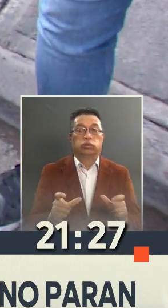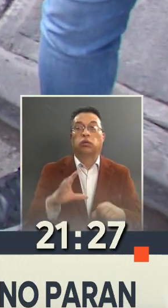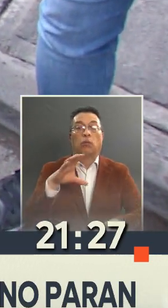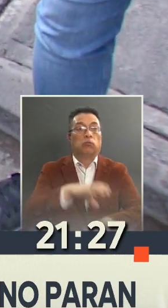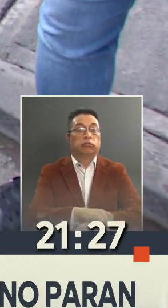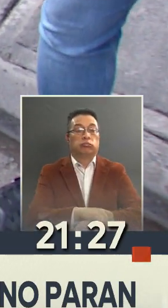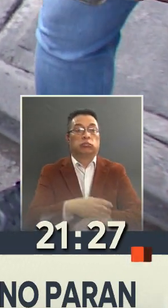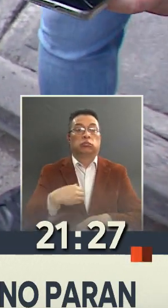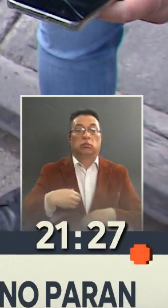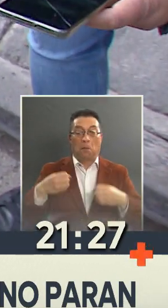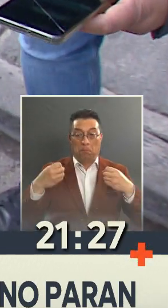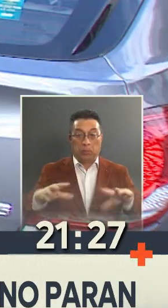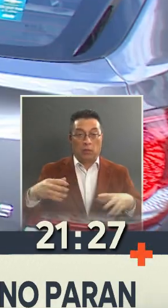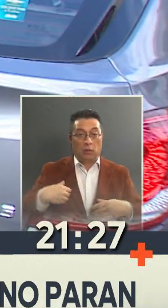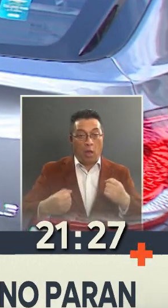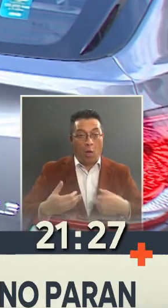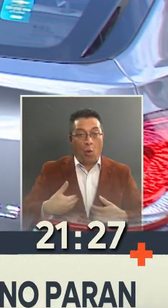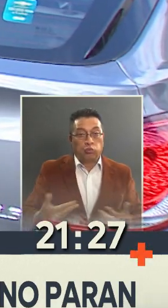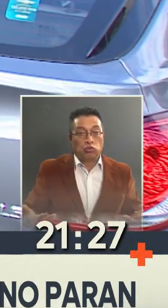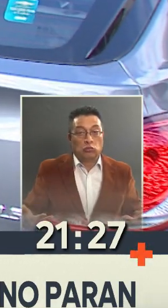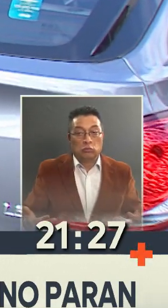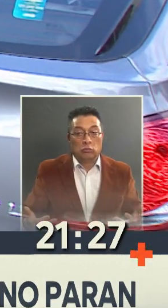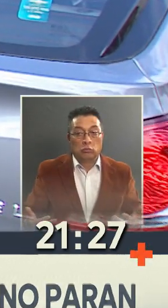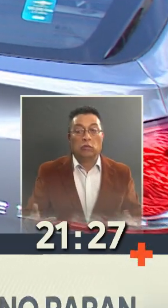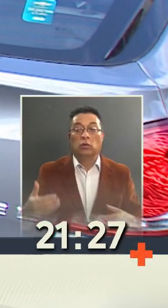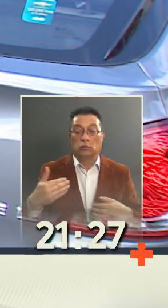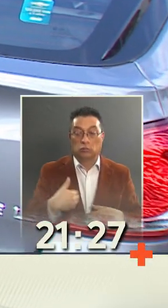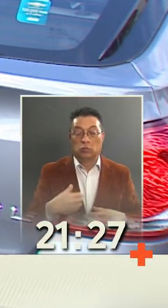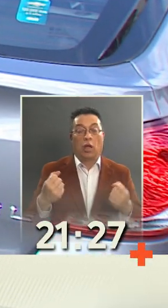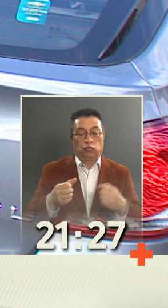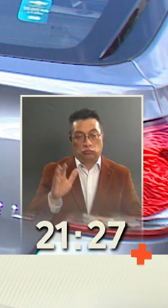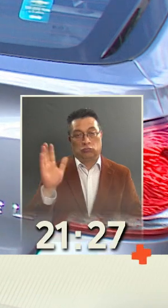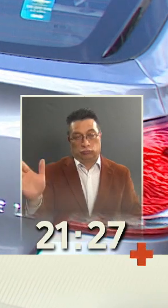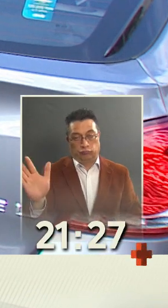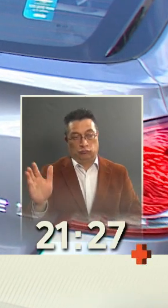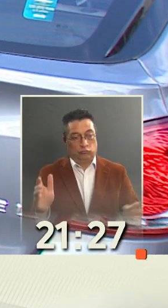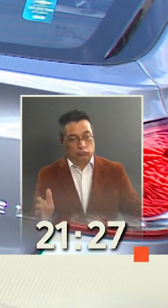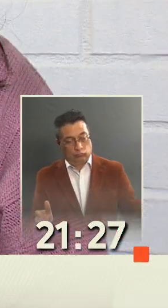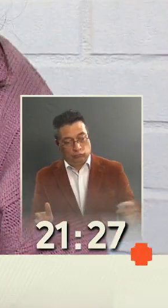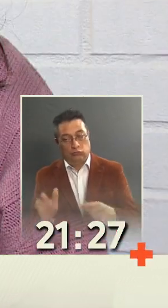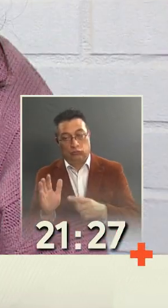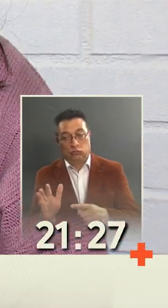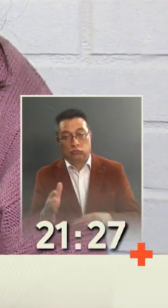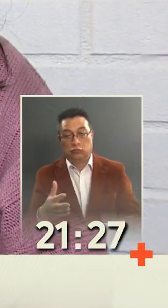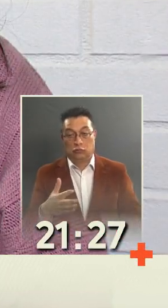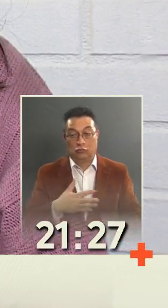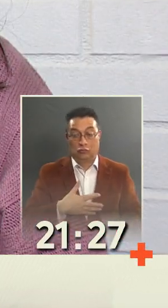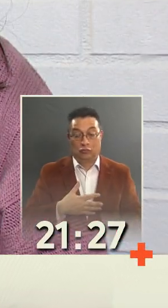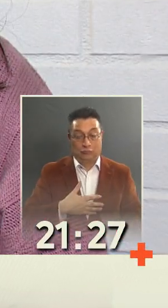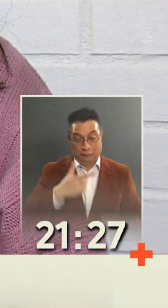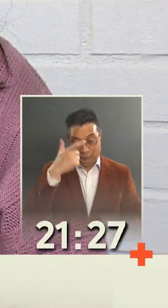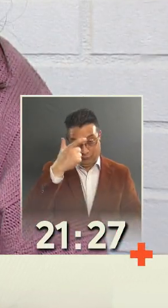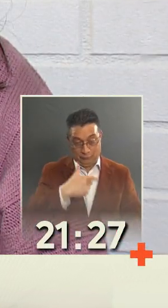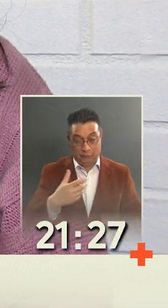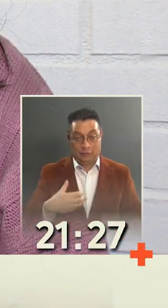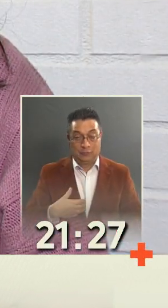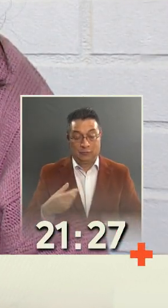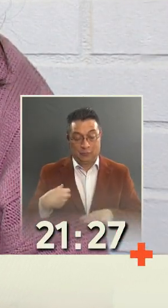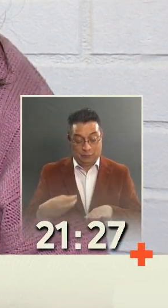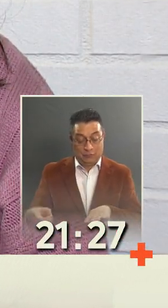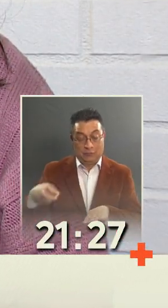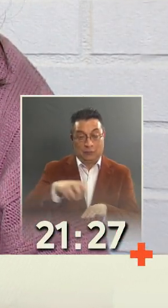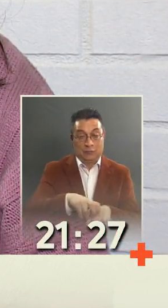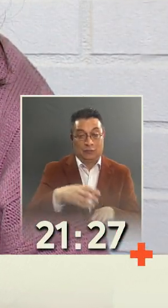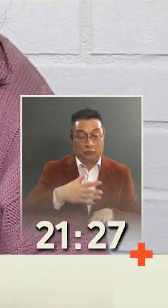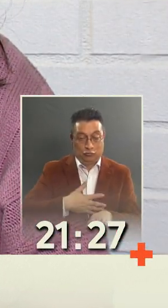posiblemente perder su propio auto. A mí me pararon, que no soy la persona que está, que yo soy